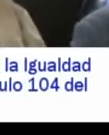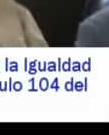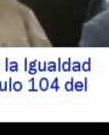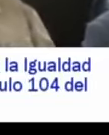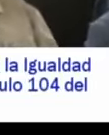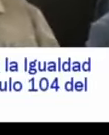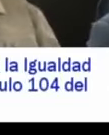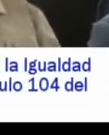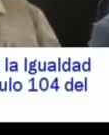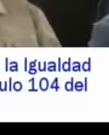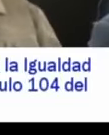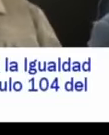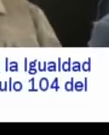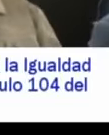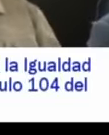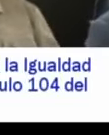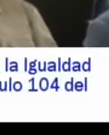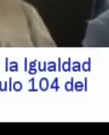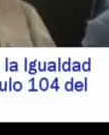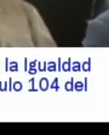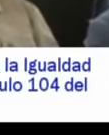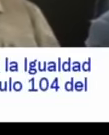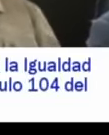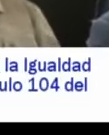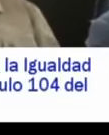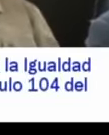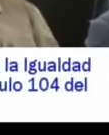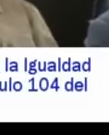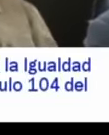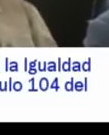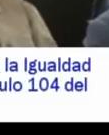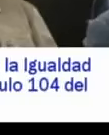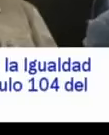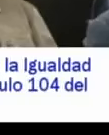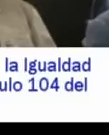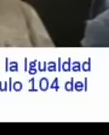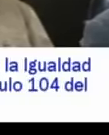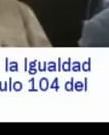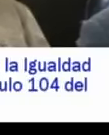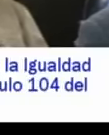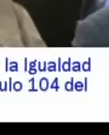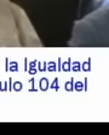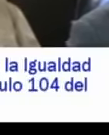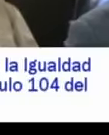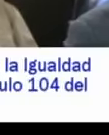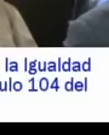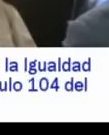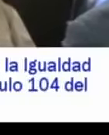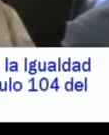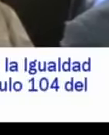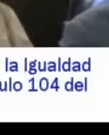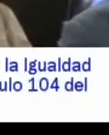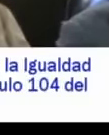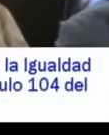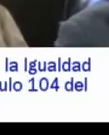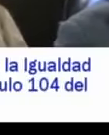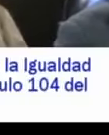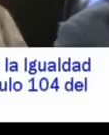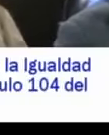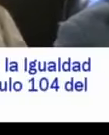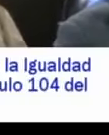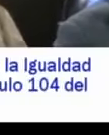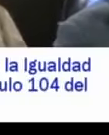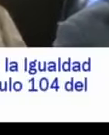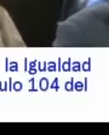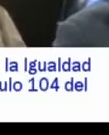abierto el camino porque nuestros partidos, nuestras jefaturas han entendido que nuestra participación es importante. Sabemos que